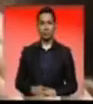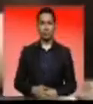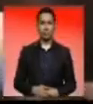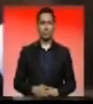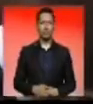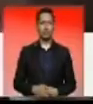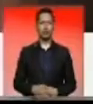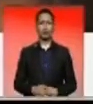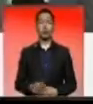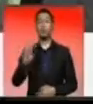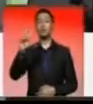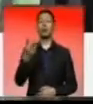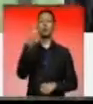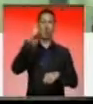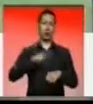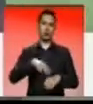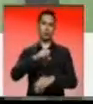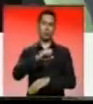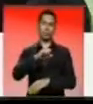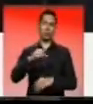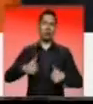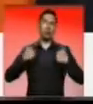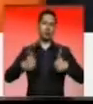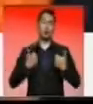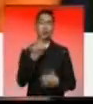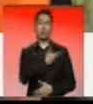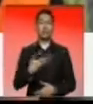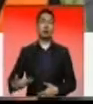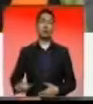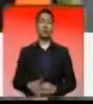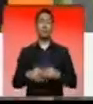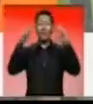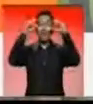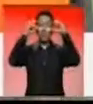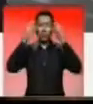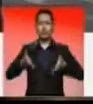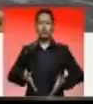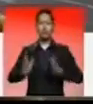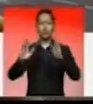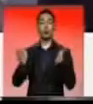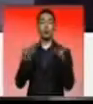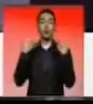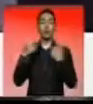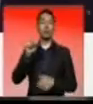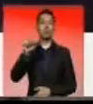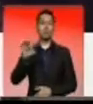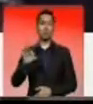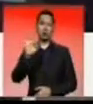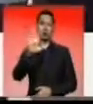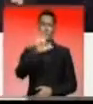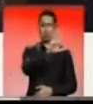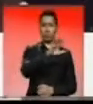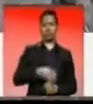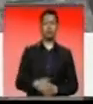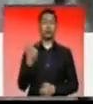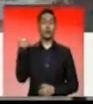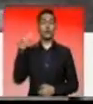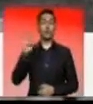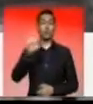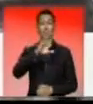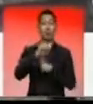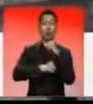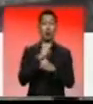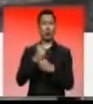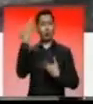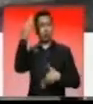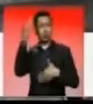Es su segundo intento por ser presidente de la República. Guillermo Lasso nació en Guayaquil en 1955. 45 años se ha dedicado